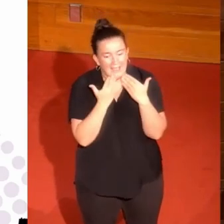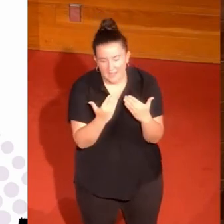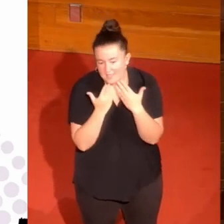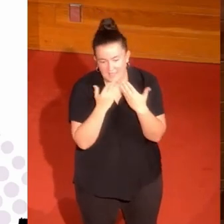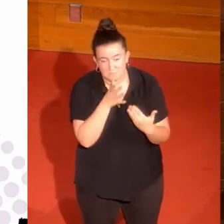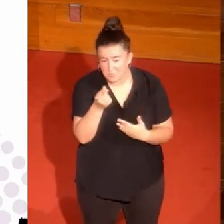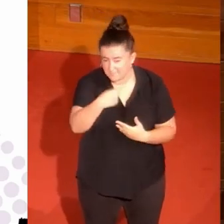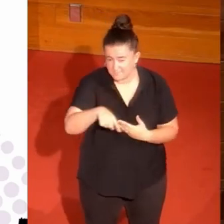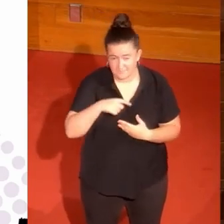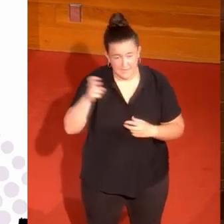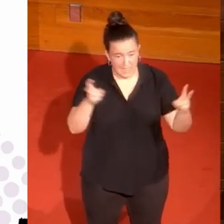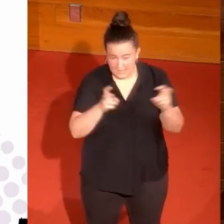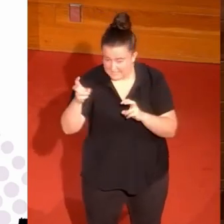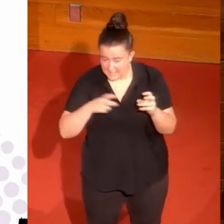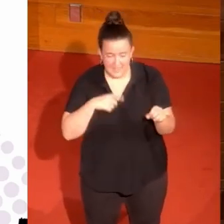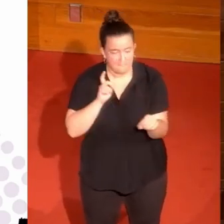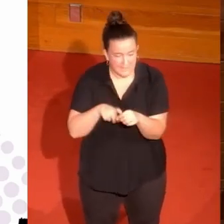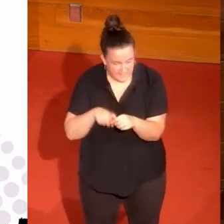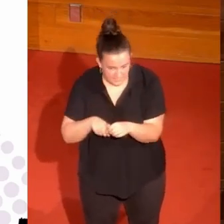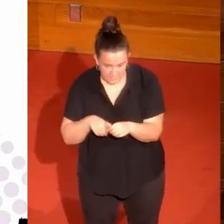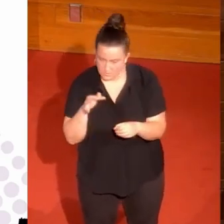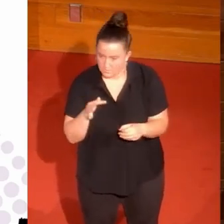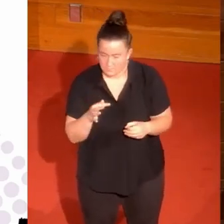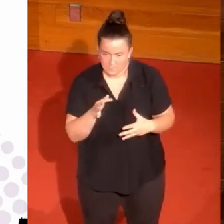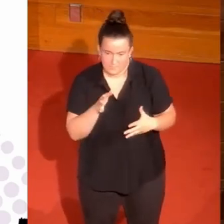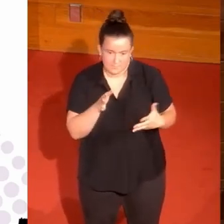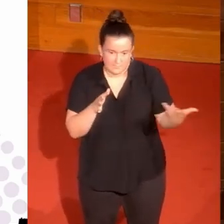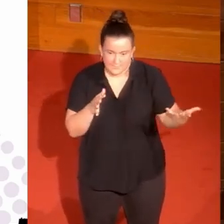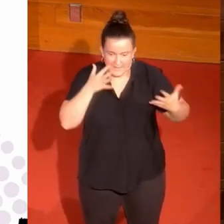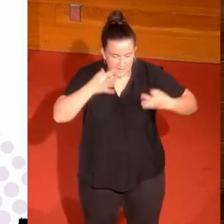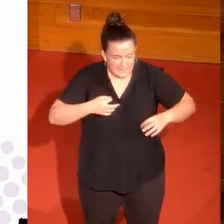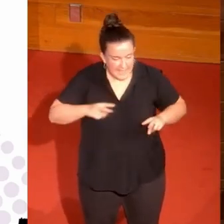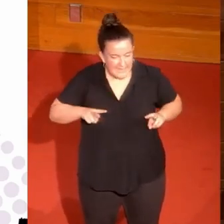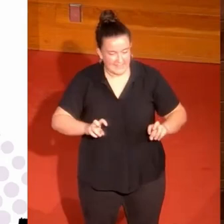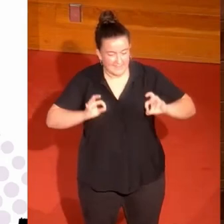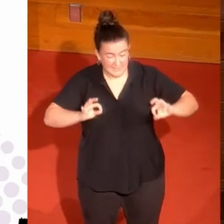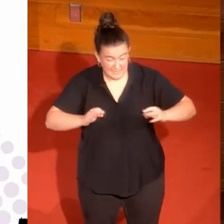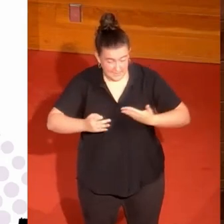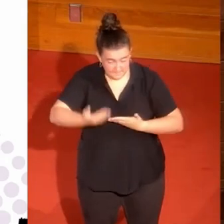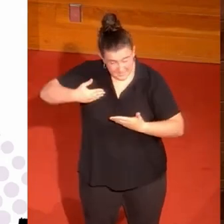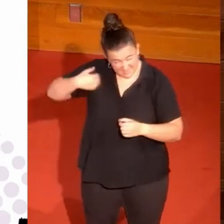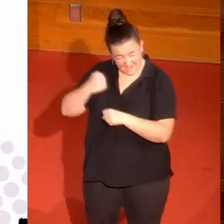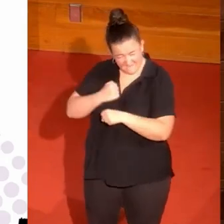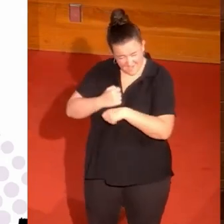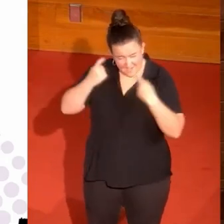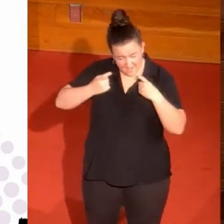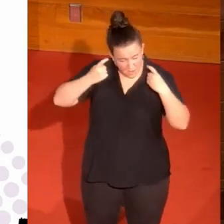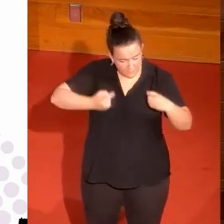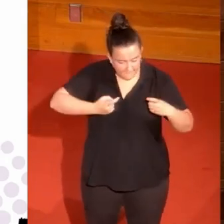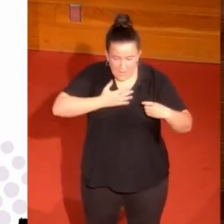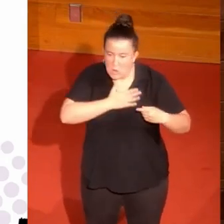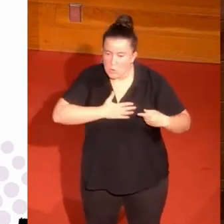por vuestra participación y Porque da gusto organizar este tipo de iniciativas que tienen tanto trabajo detrás eh